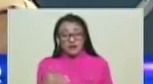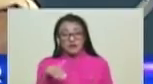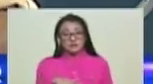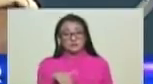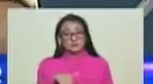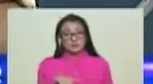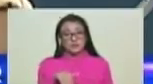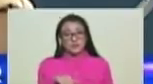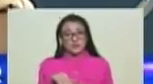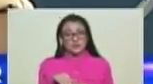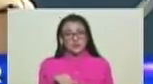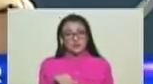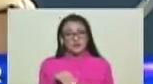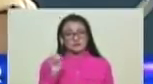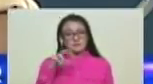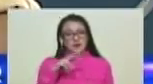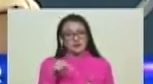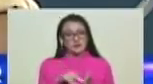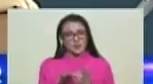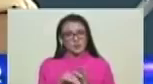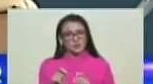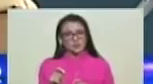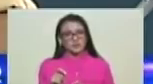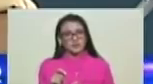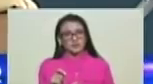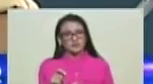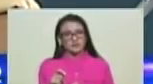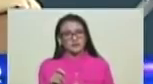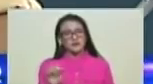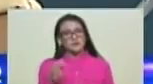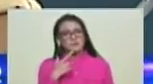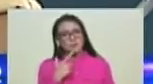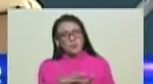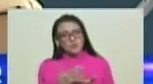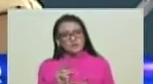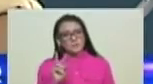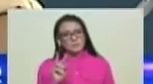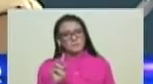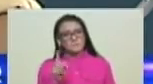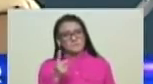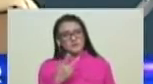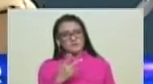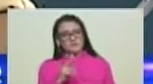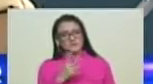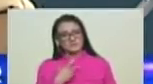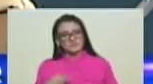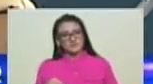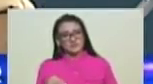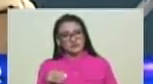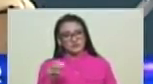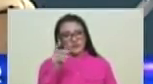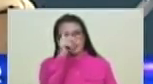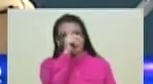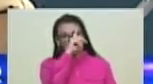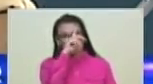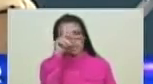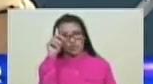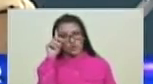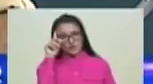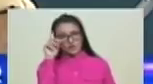hizo solamente por la propuesta que hiciera el primer vicepresidente del Partido Socialista, Diosdado Cabello, ante la Asamblea Nacional Constituyente.